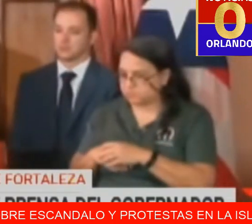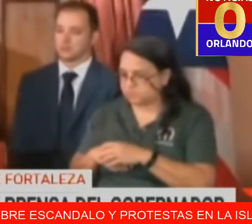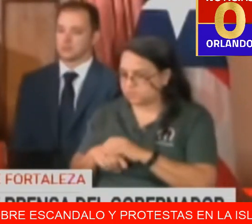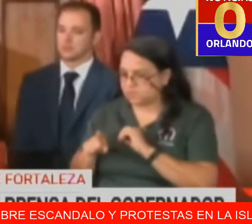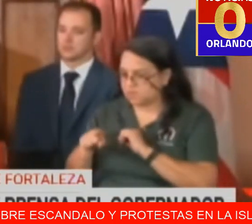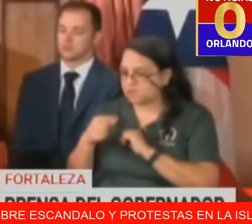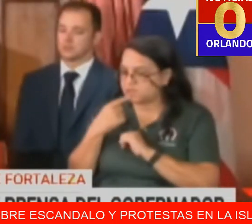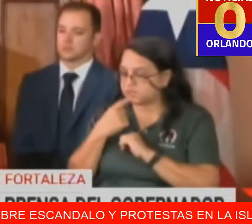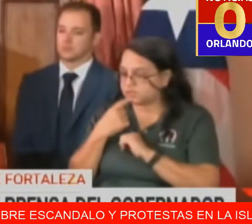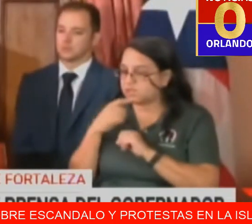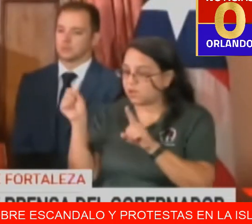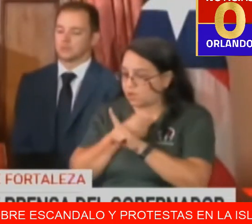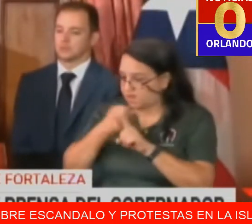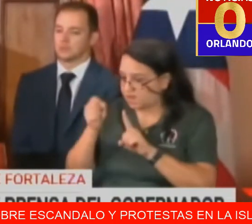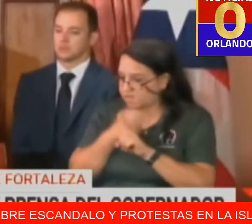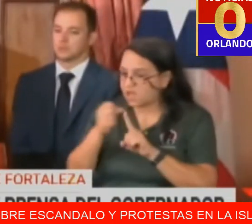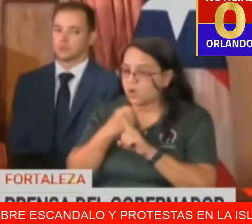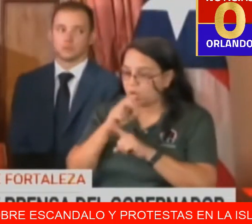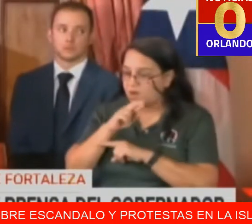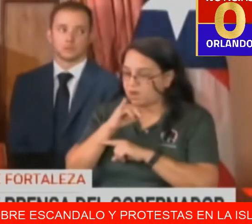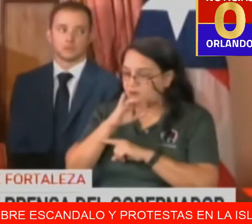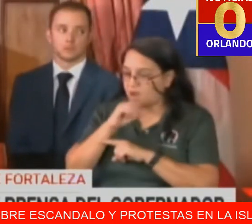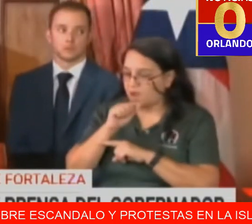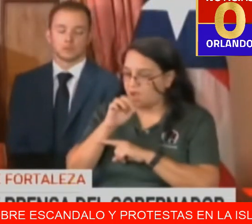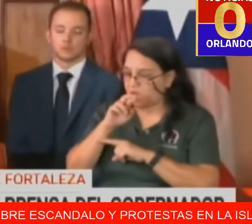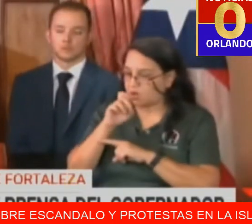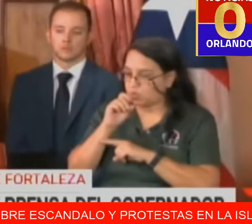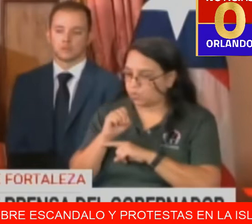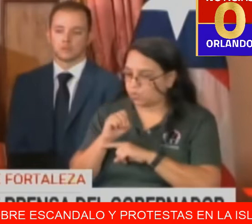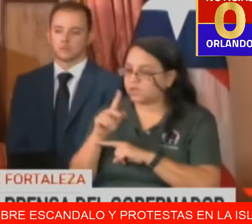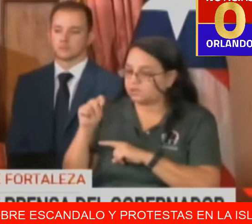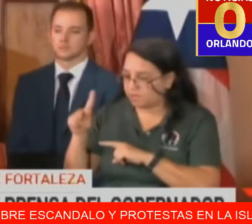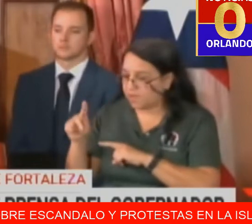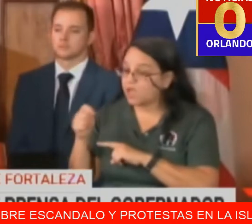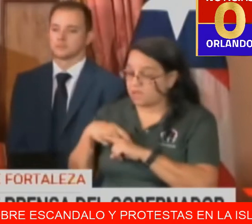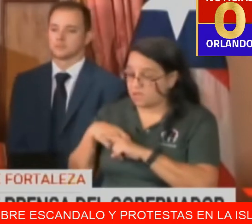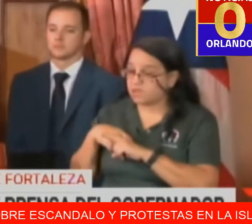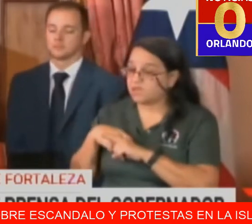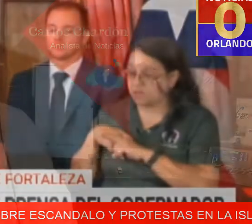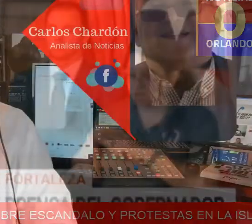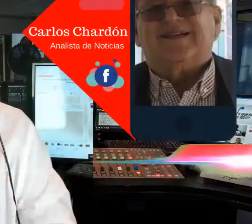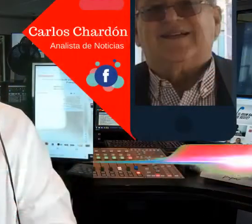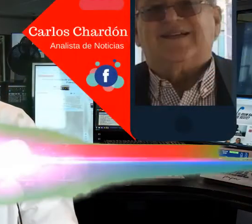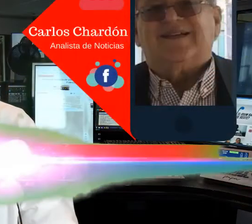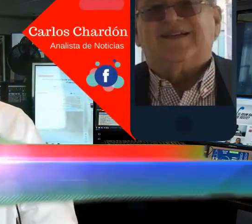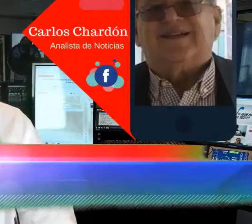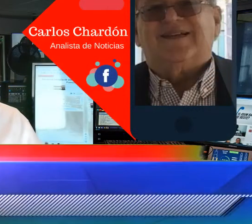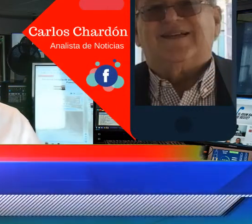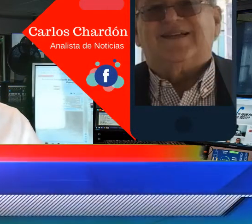pero lo importante en esto es que no es la junta en sí,